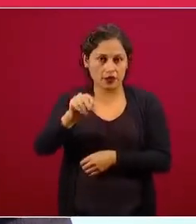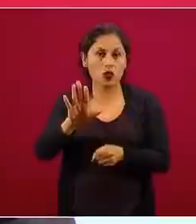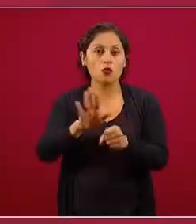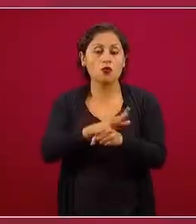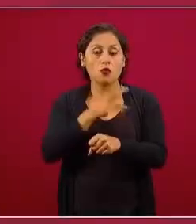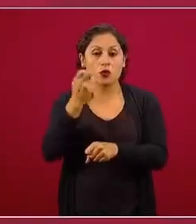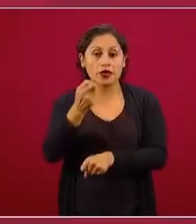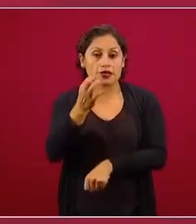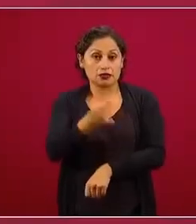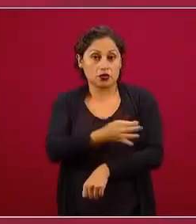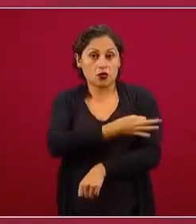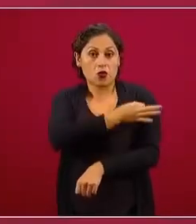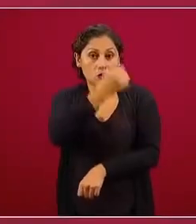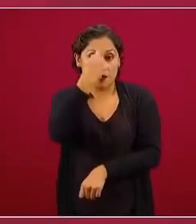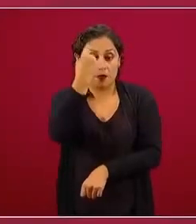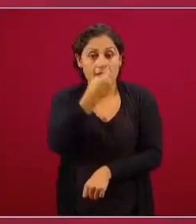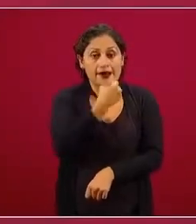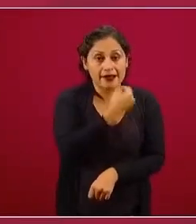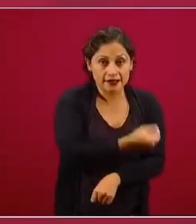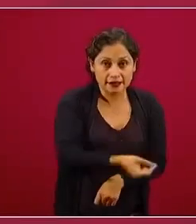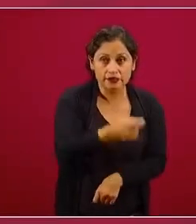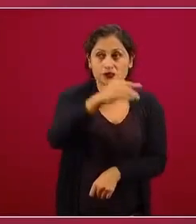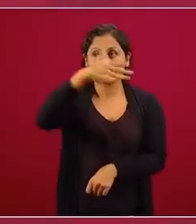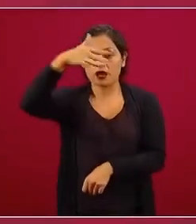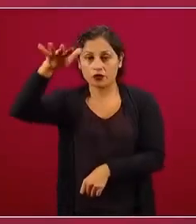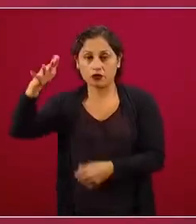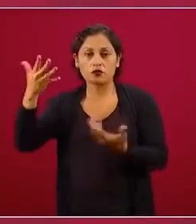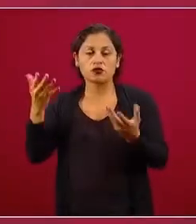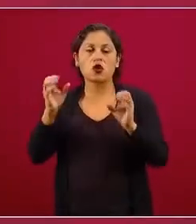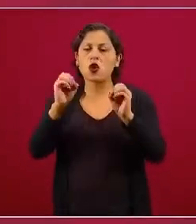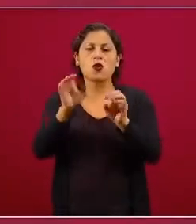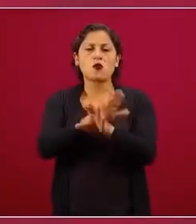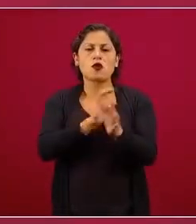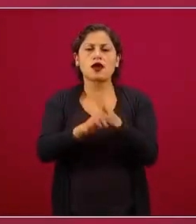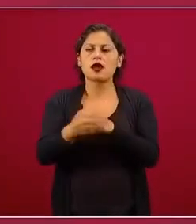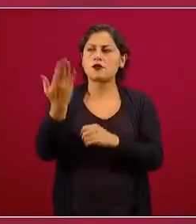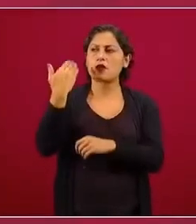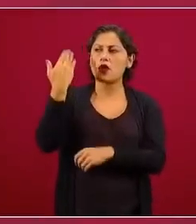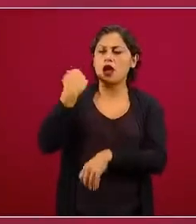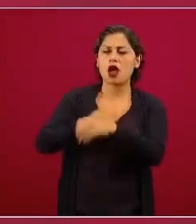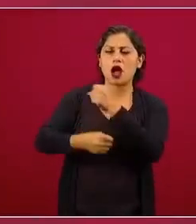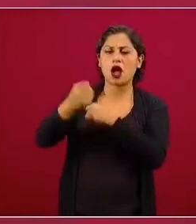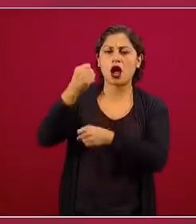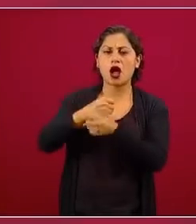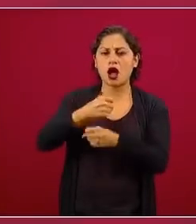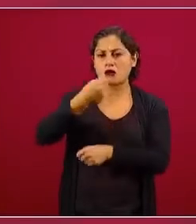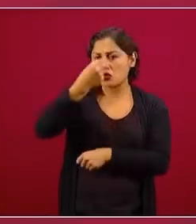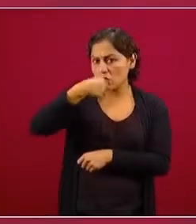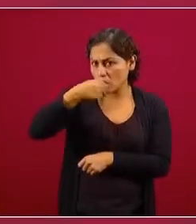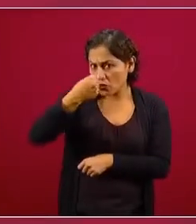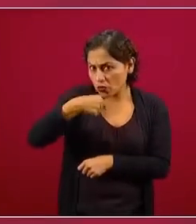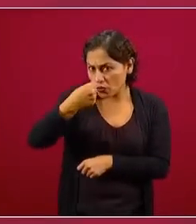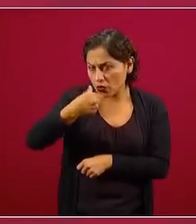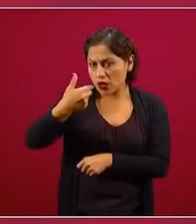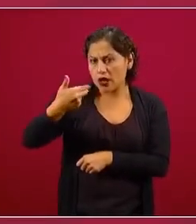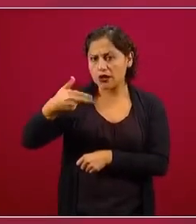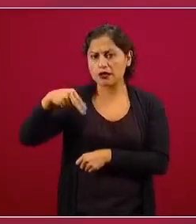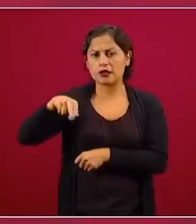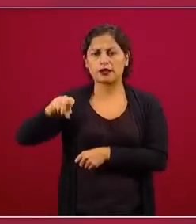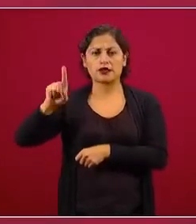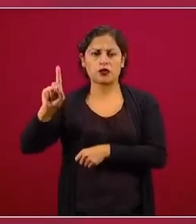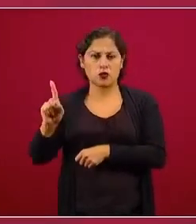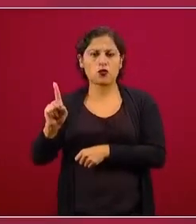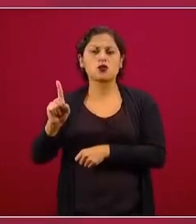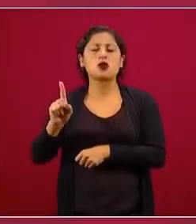riesgo. O una misma persona que enfermó de influenza en una temporada invernal necesita, si quiere evitar la enfermedad grave